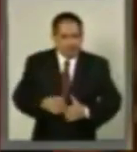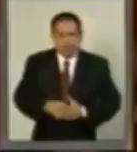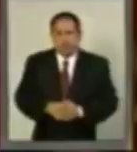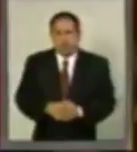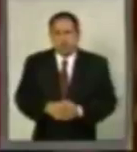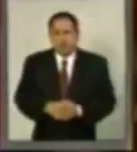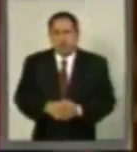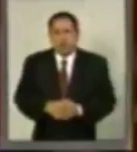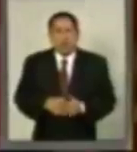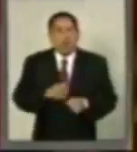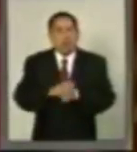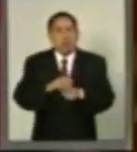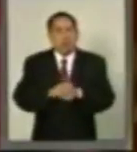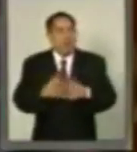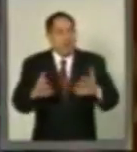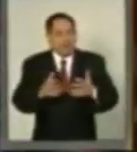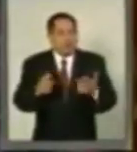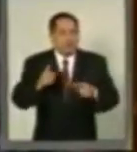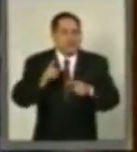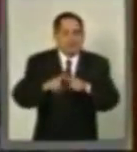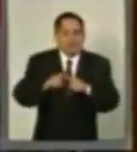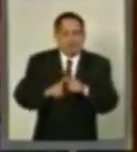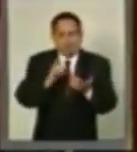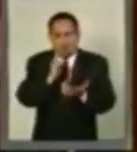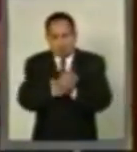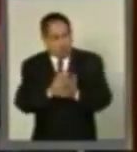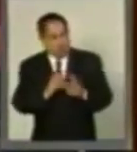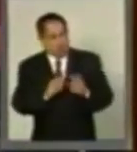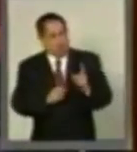Las acciones no solamente tienen que ser